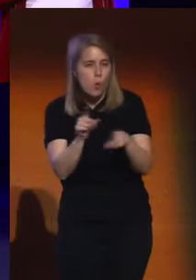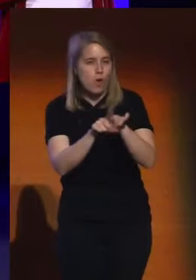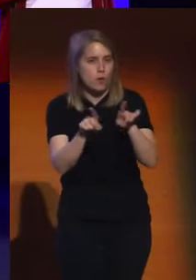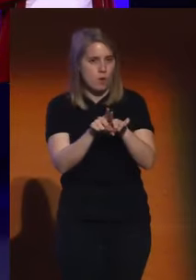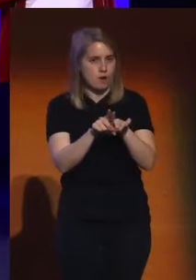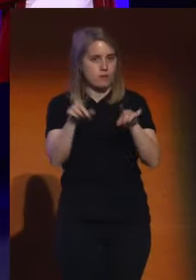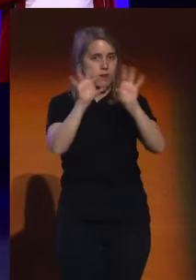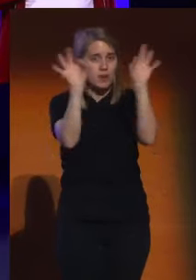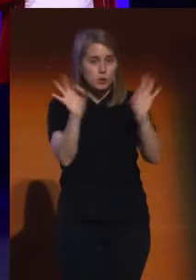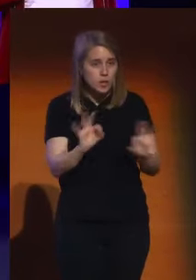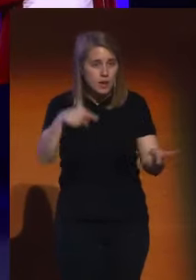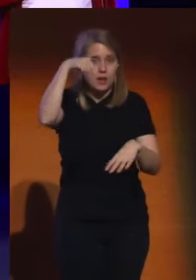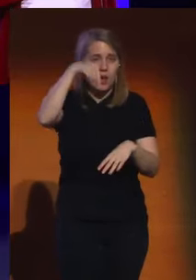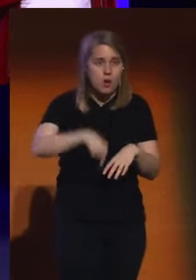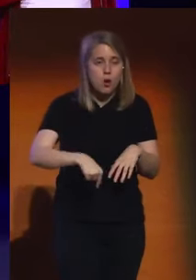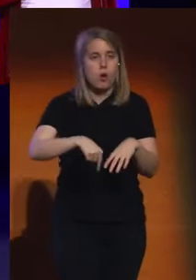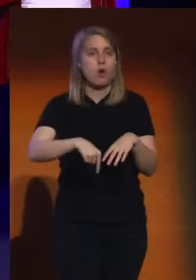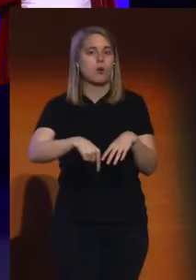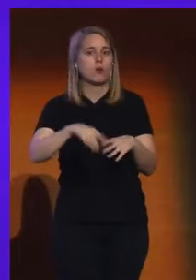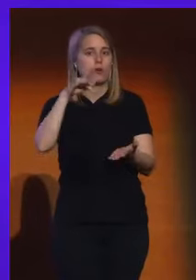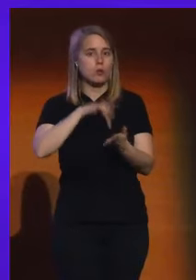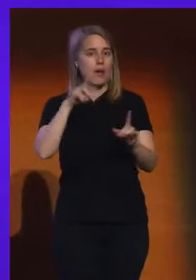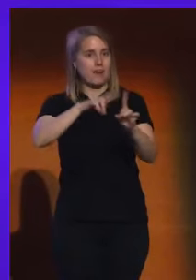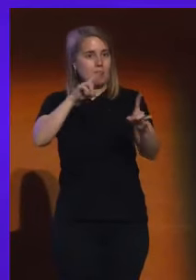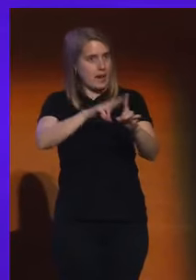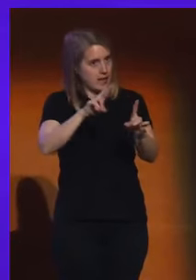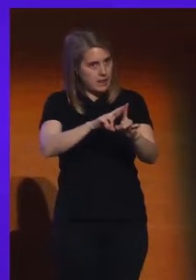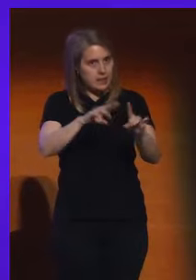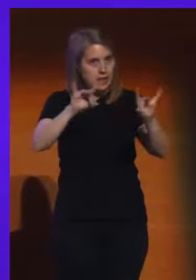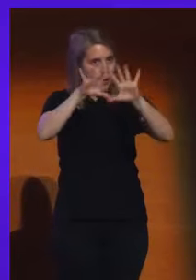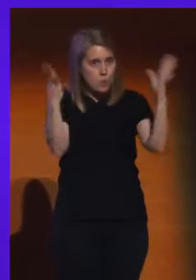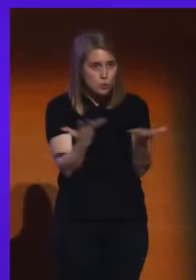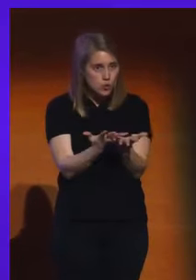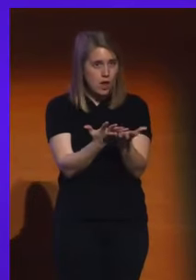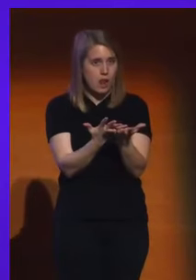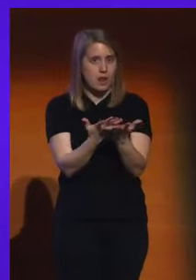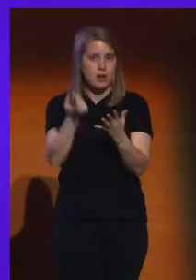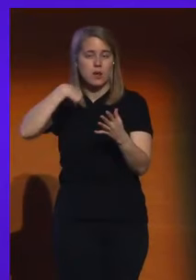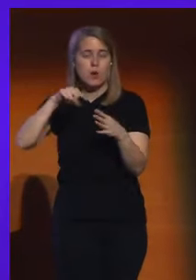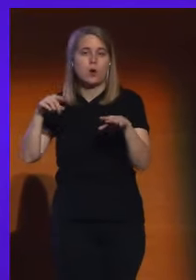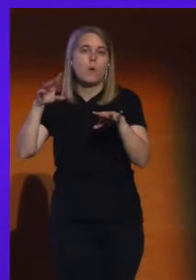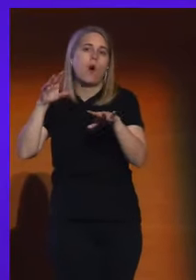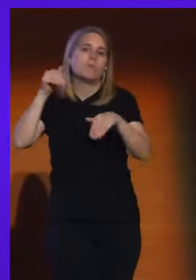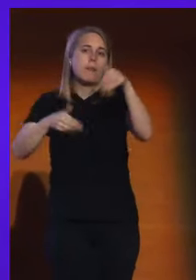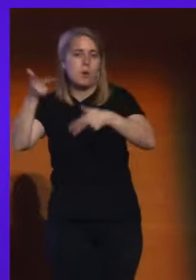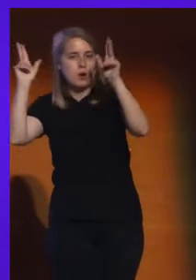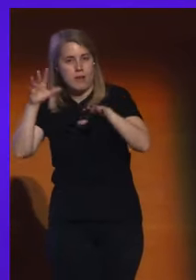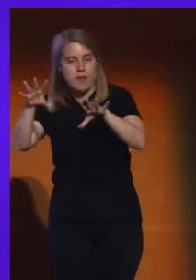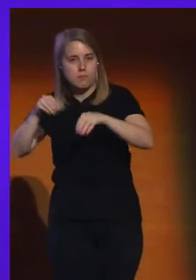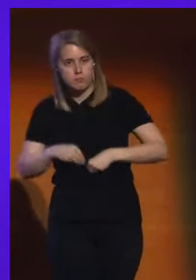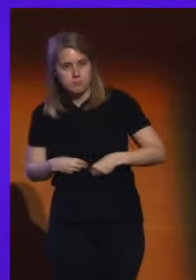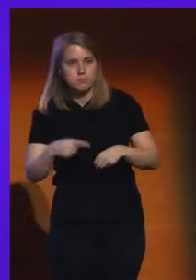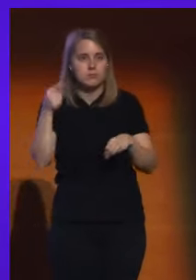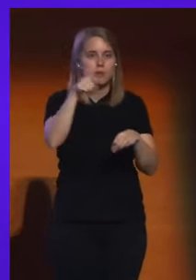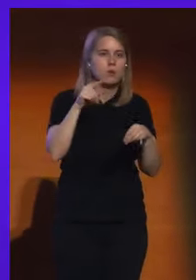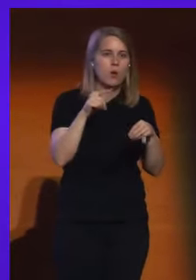Herria está hoy en condiciones de ser un referente global como refugio democrático, liberada